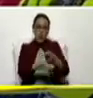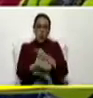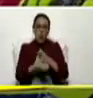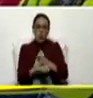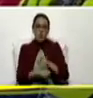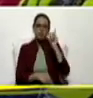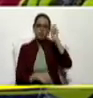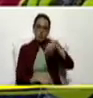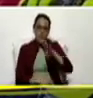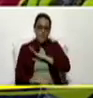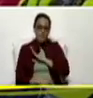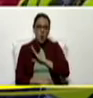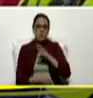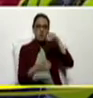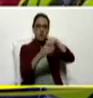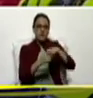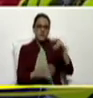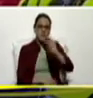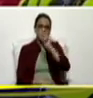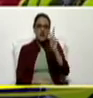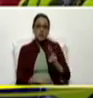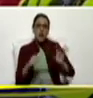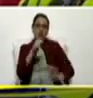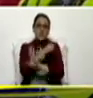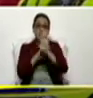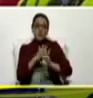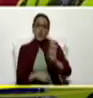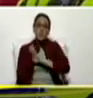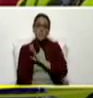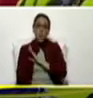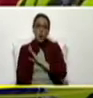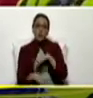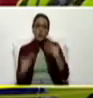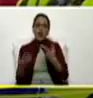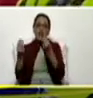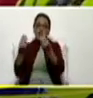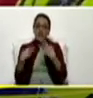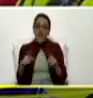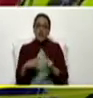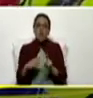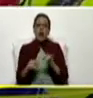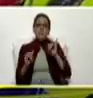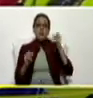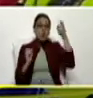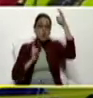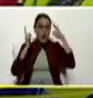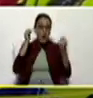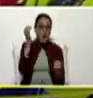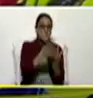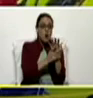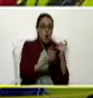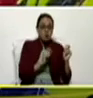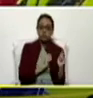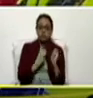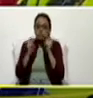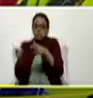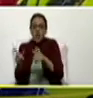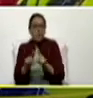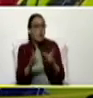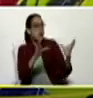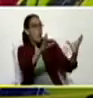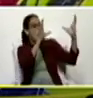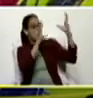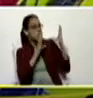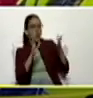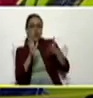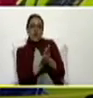órgano de dirección de la defensa integral donde el comandante Hugo Chávez Le entregó a usted este gran activo que